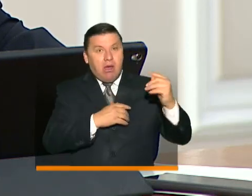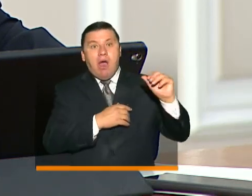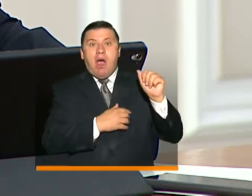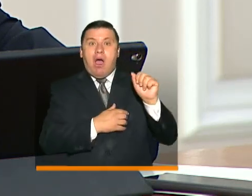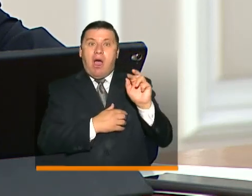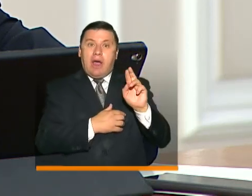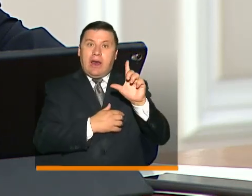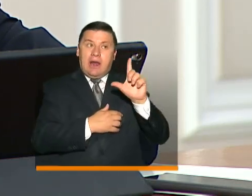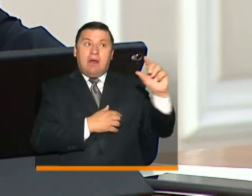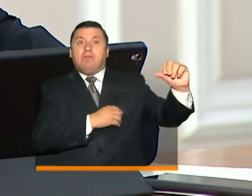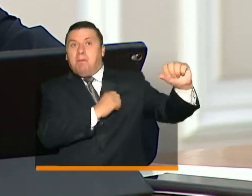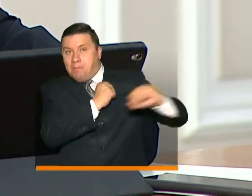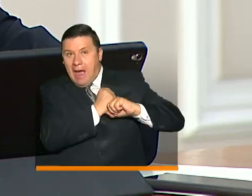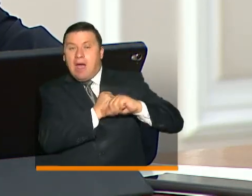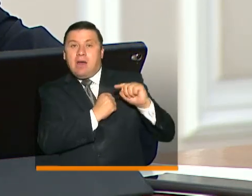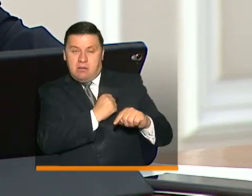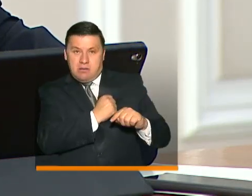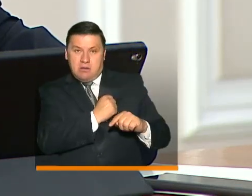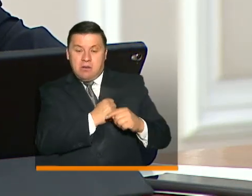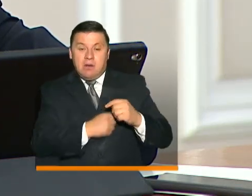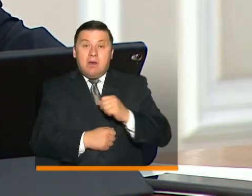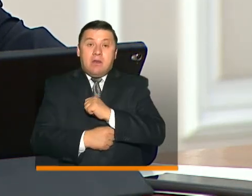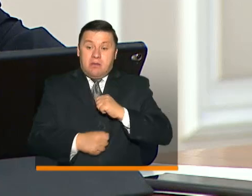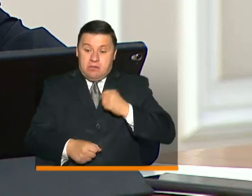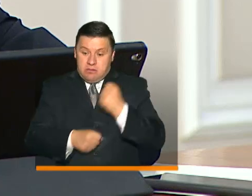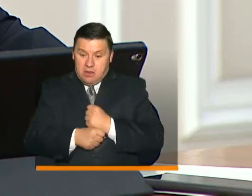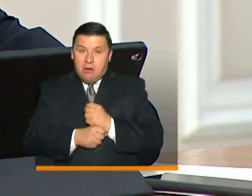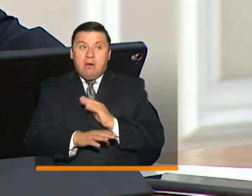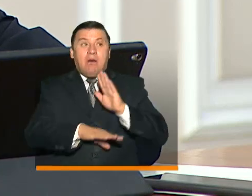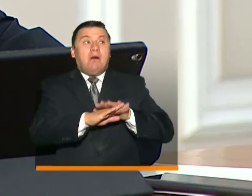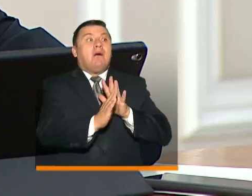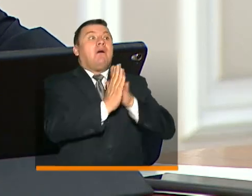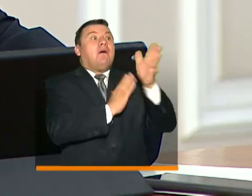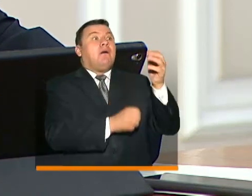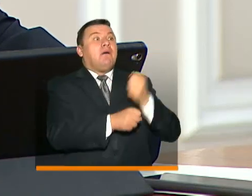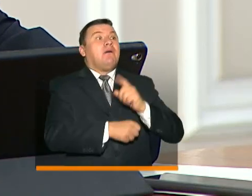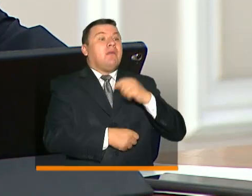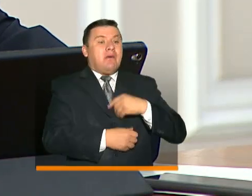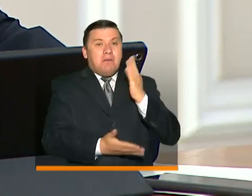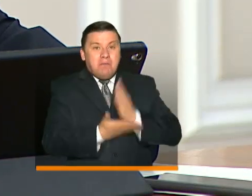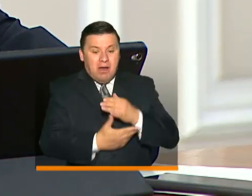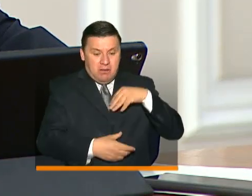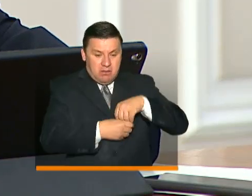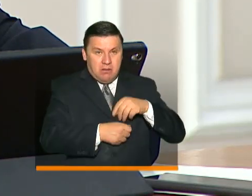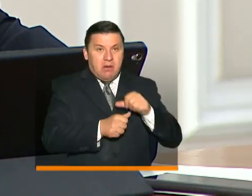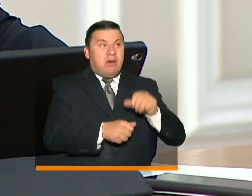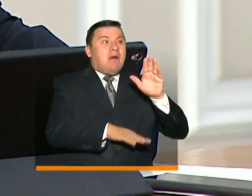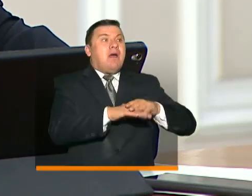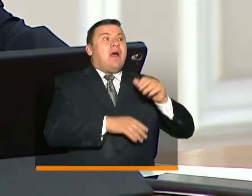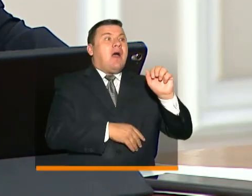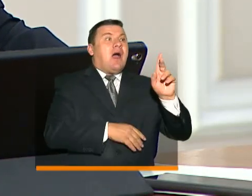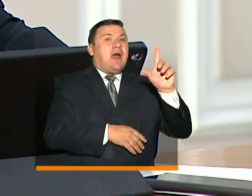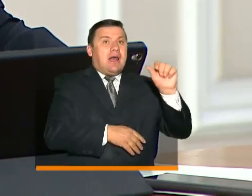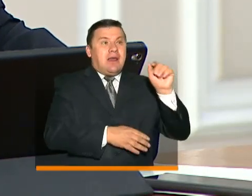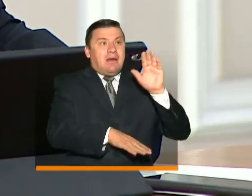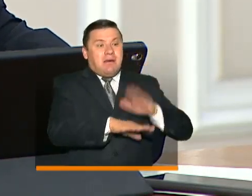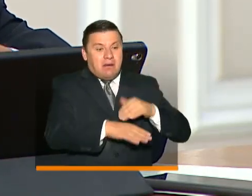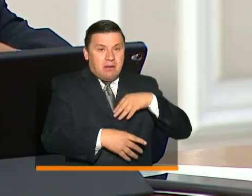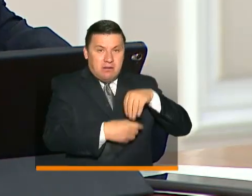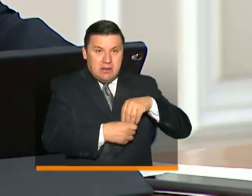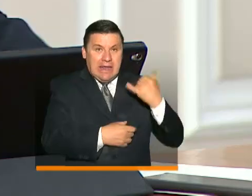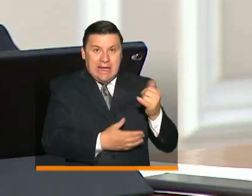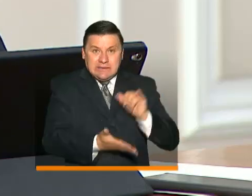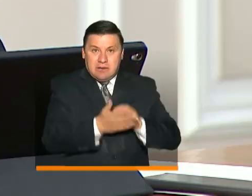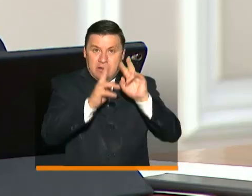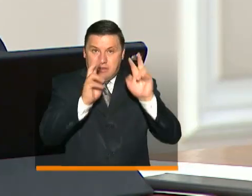empleador como el trabajador informar a la ARL para tener ese procedimiento de esta manera. Presidente, le entrego